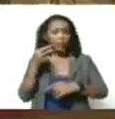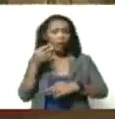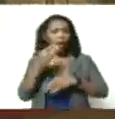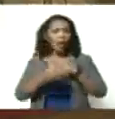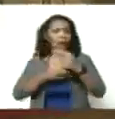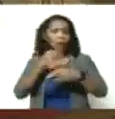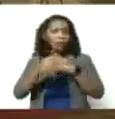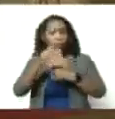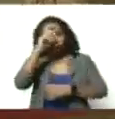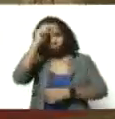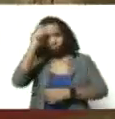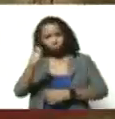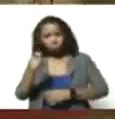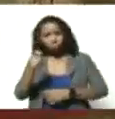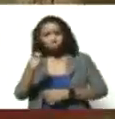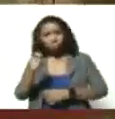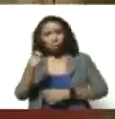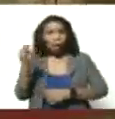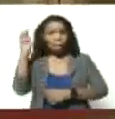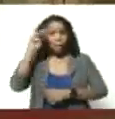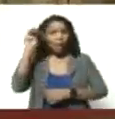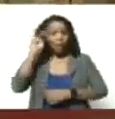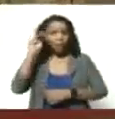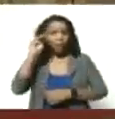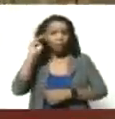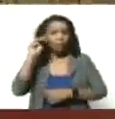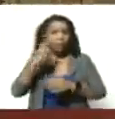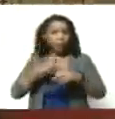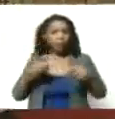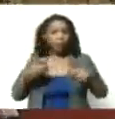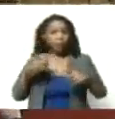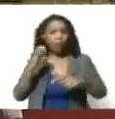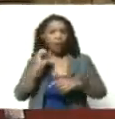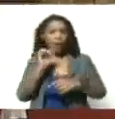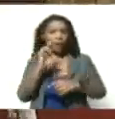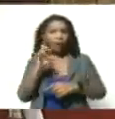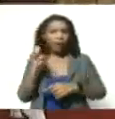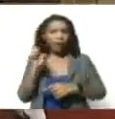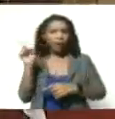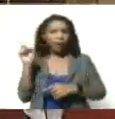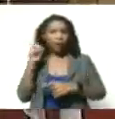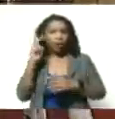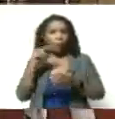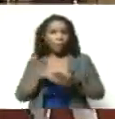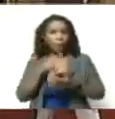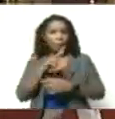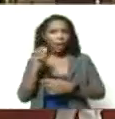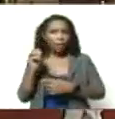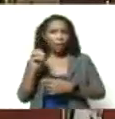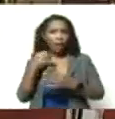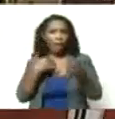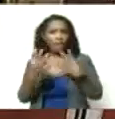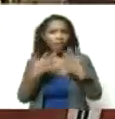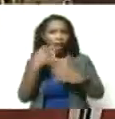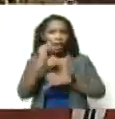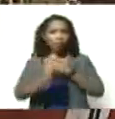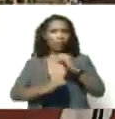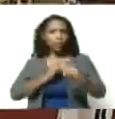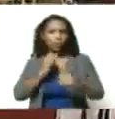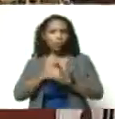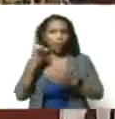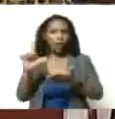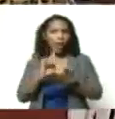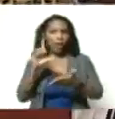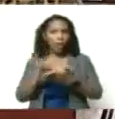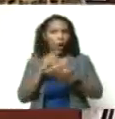haberle rendido tributo al maestro de generaciones Earle Herrera en el 2020, en la Feria Internacional del Libro,